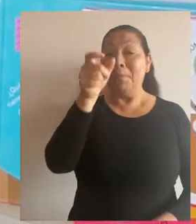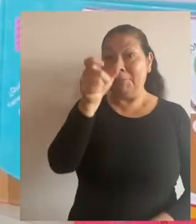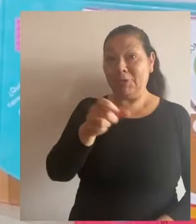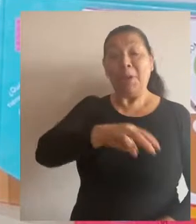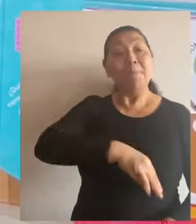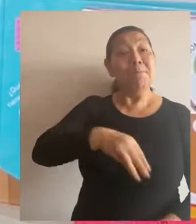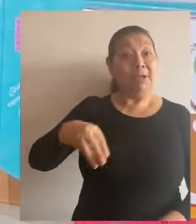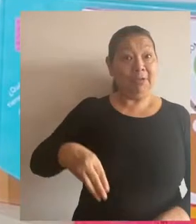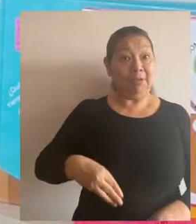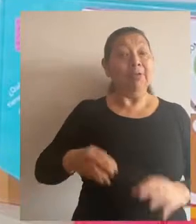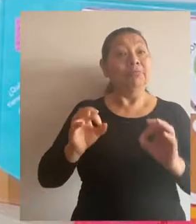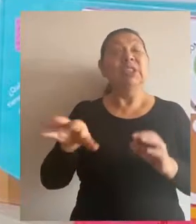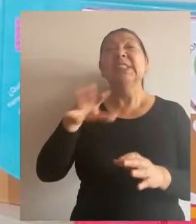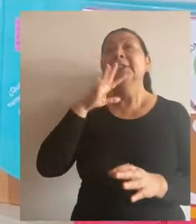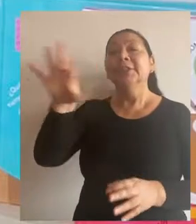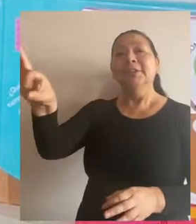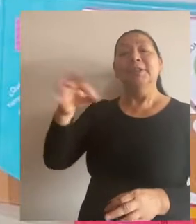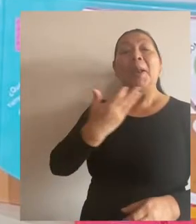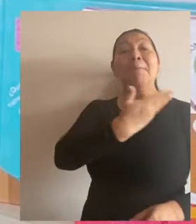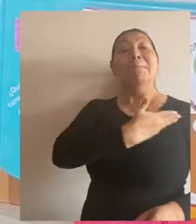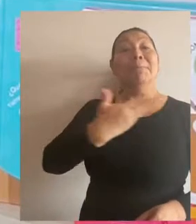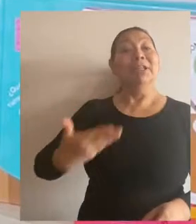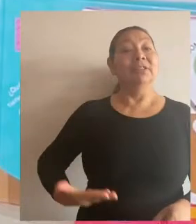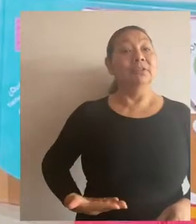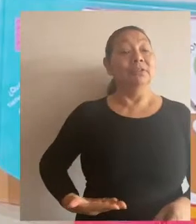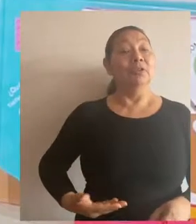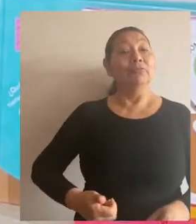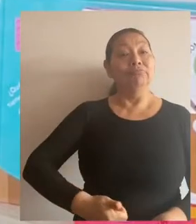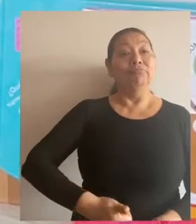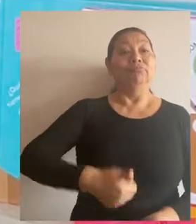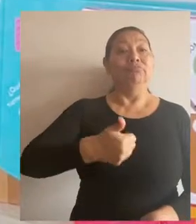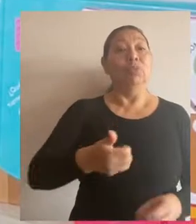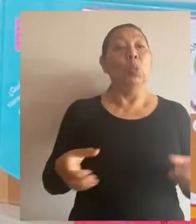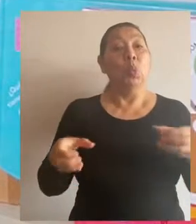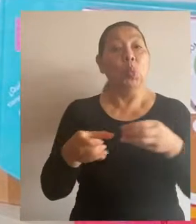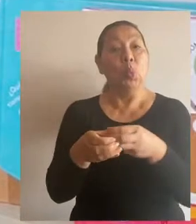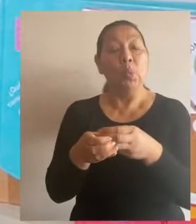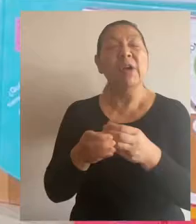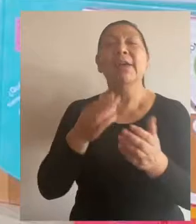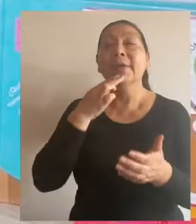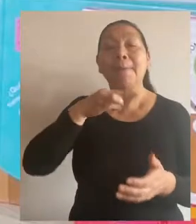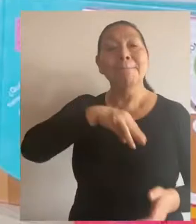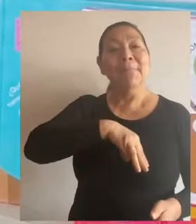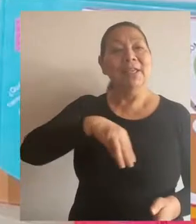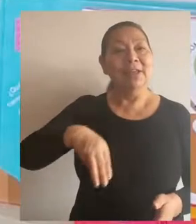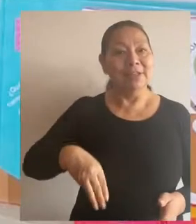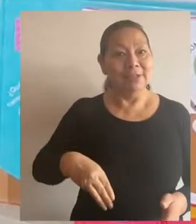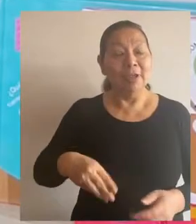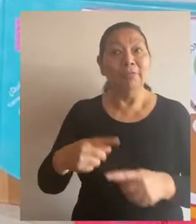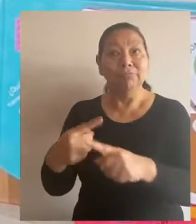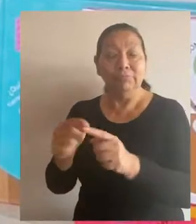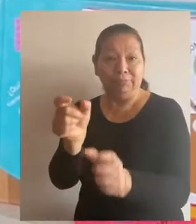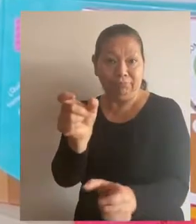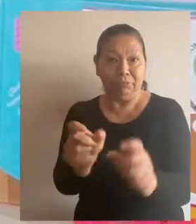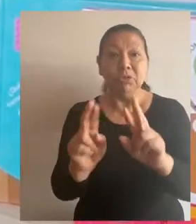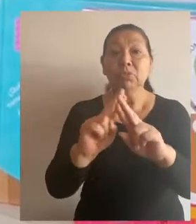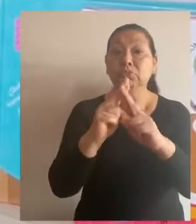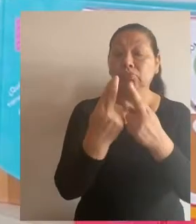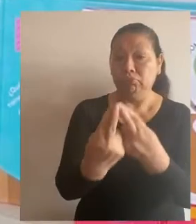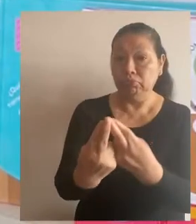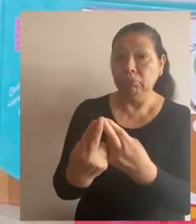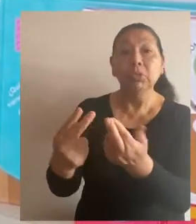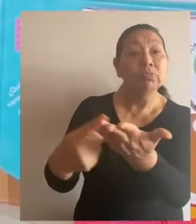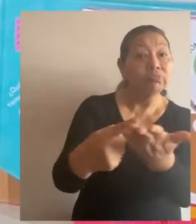un funcionario elegido por el presidente para ser la autoridad de un ministerio. Y los ministros